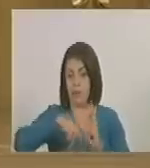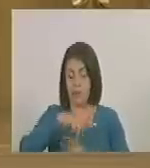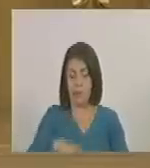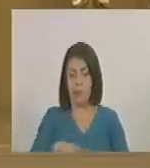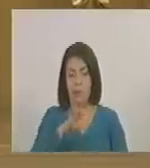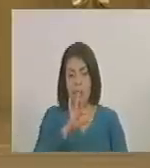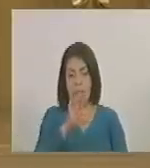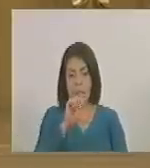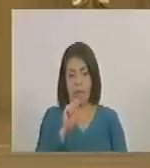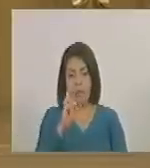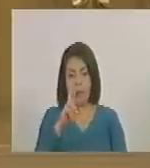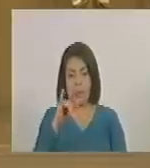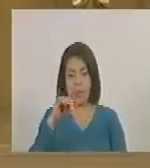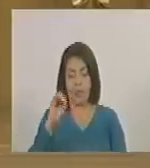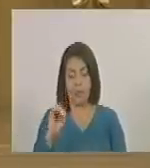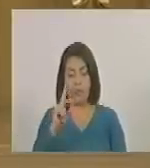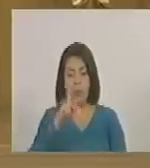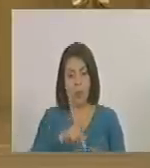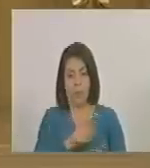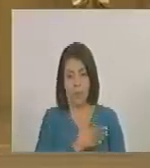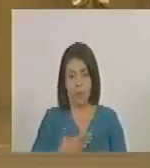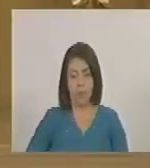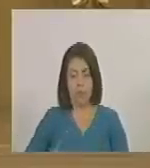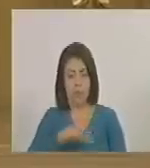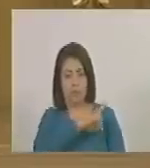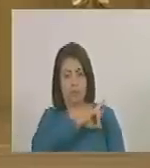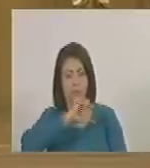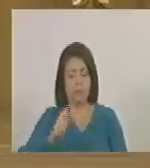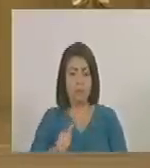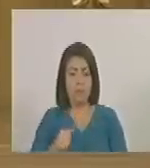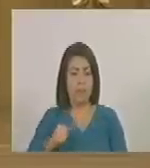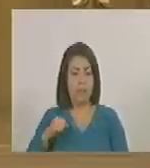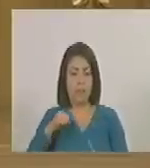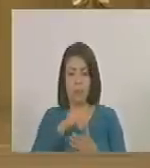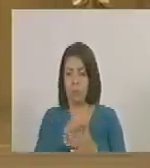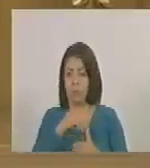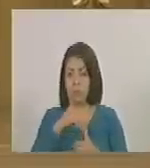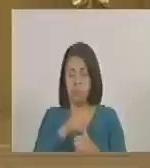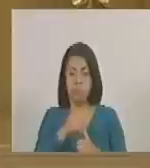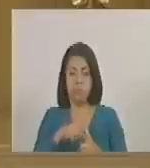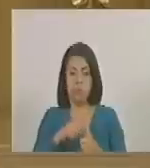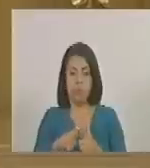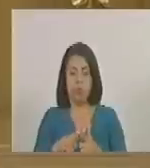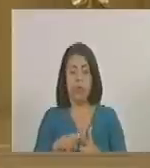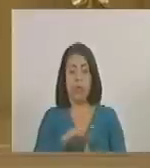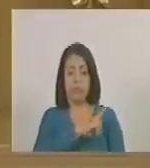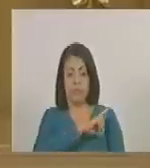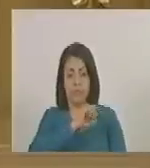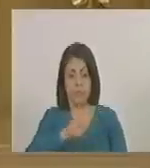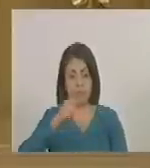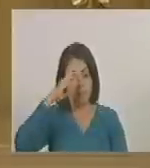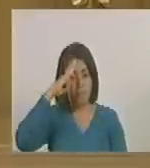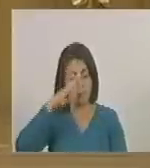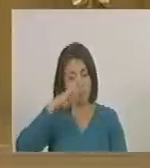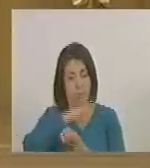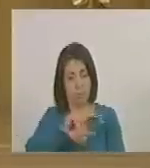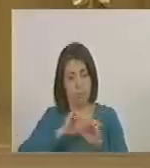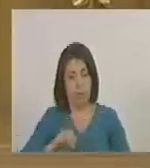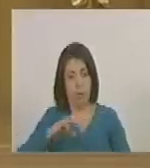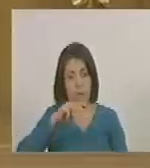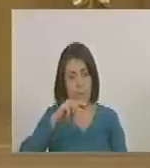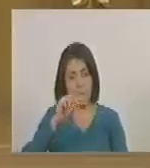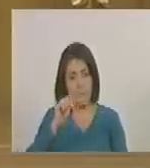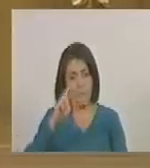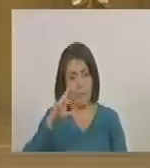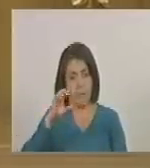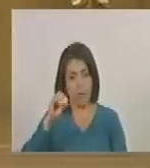Fabricio Ojeda fue presidente de la Junta Patriótica que luchó contra el régimen del general Marcos Pérez Jiménez en la